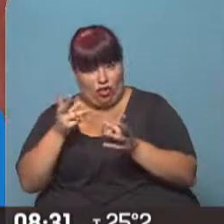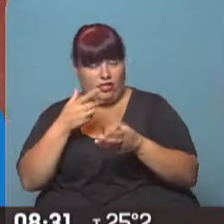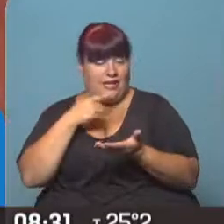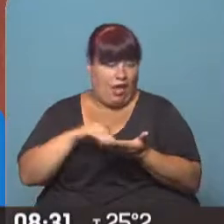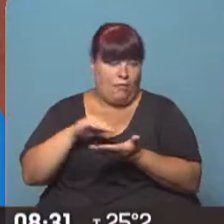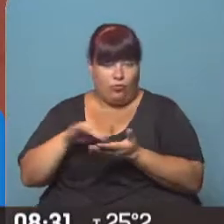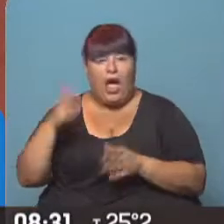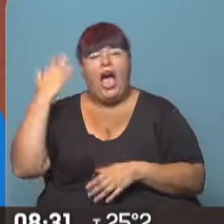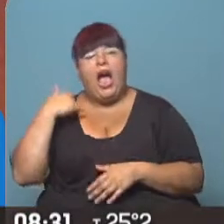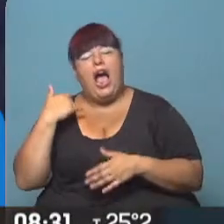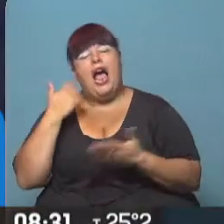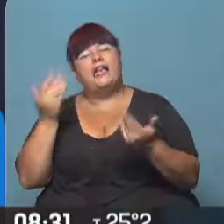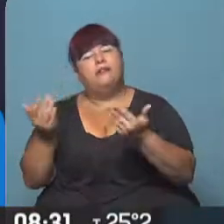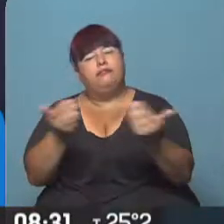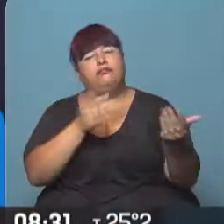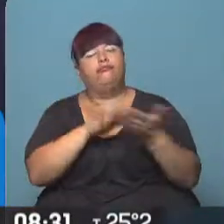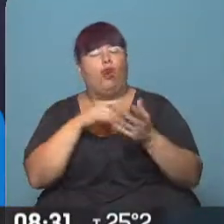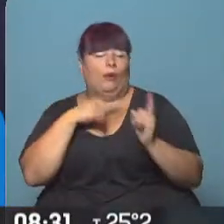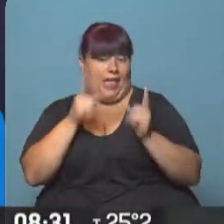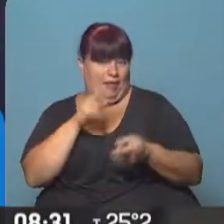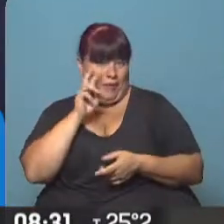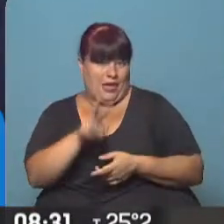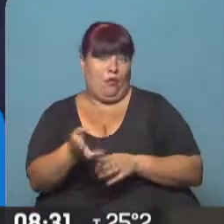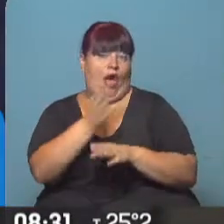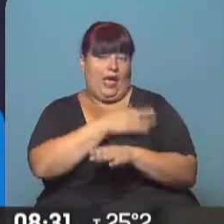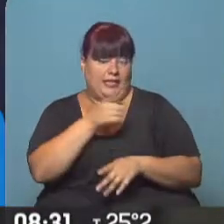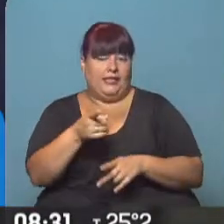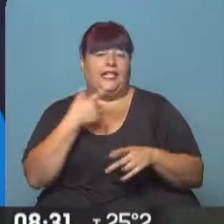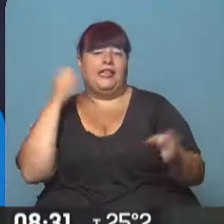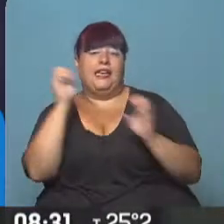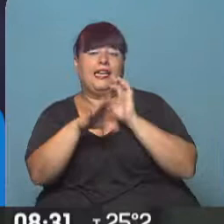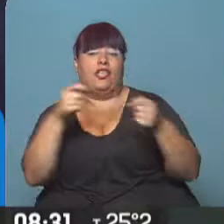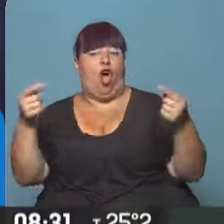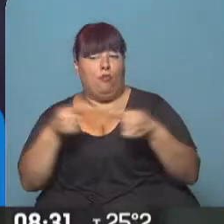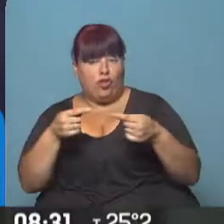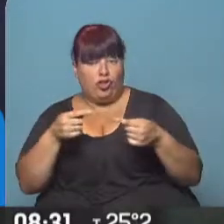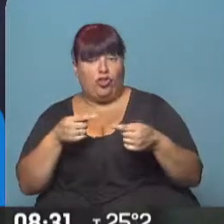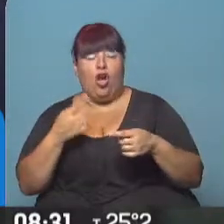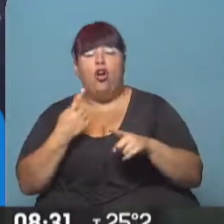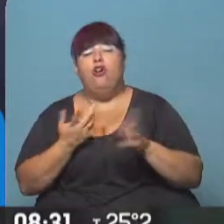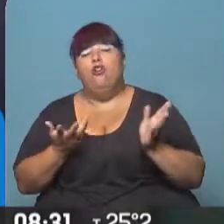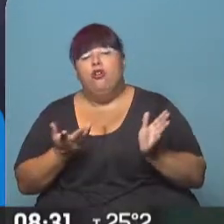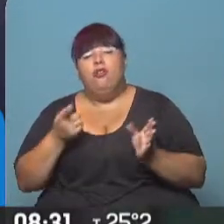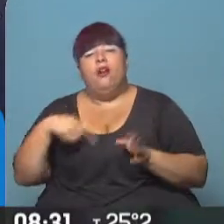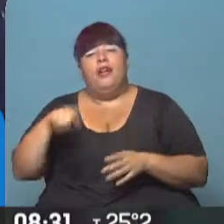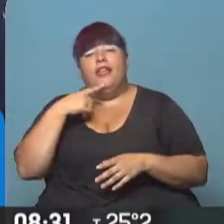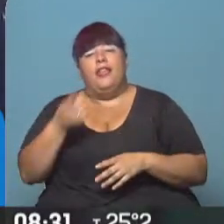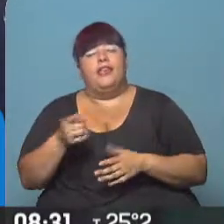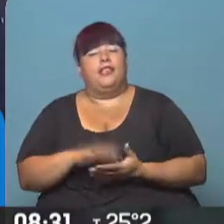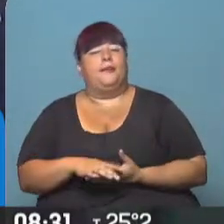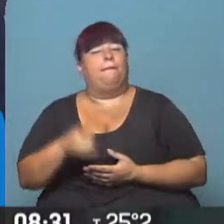estuvieron escuchando lo que veíamos también anteriormente, las críticas de la oposición, porque se